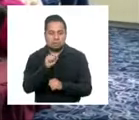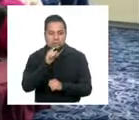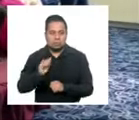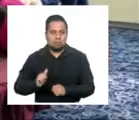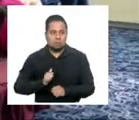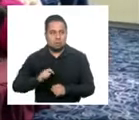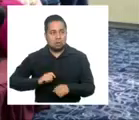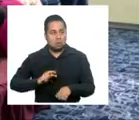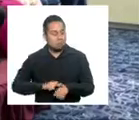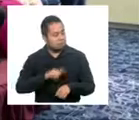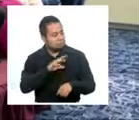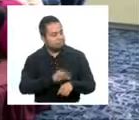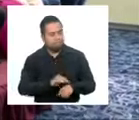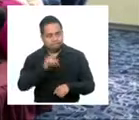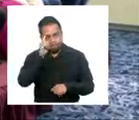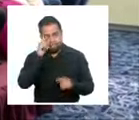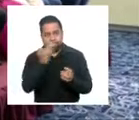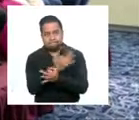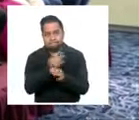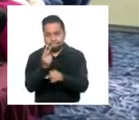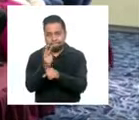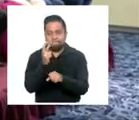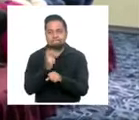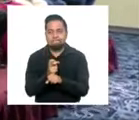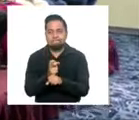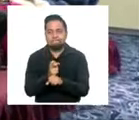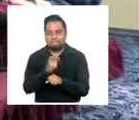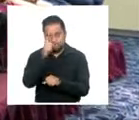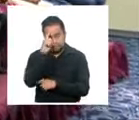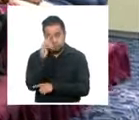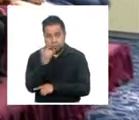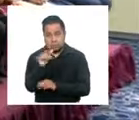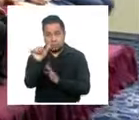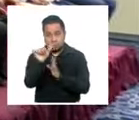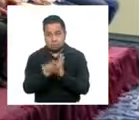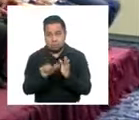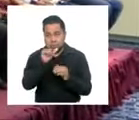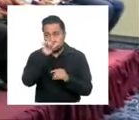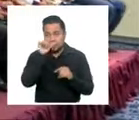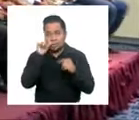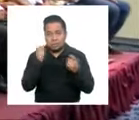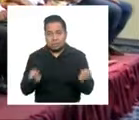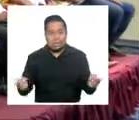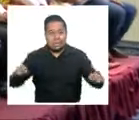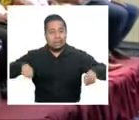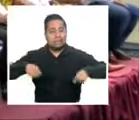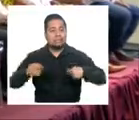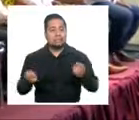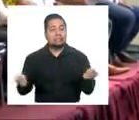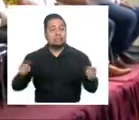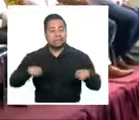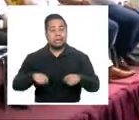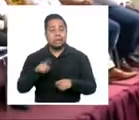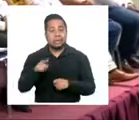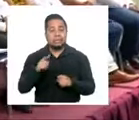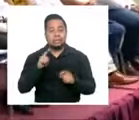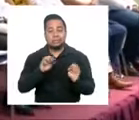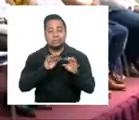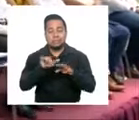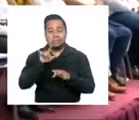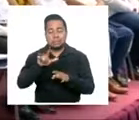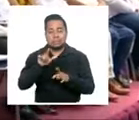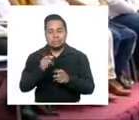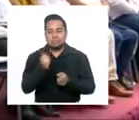señor gobernador, para dar y a invitar en julio, en el mes de la Guelaguetza, donde estarán nuestras